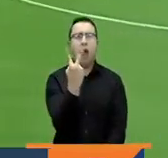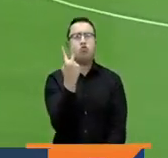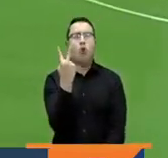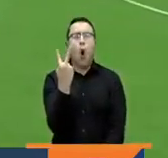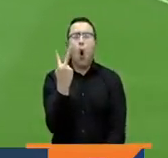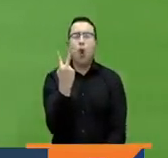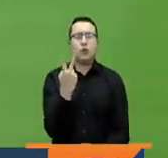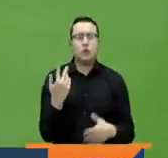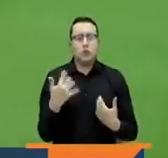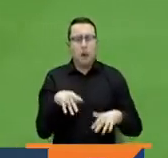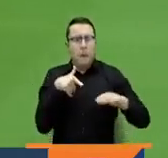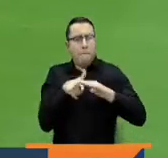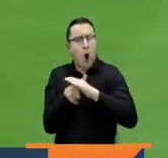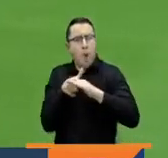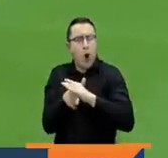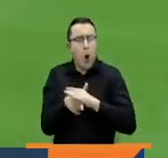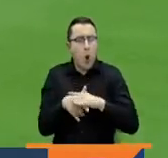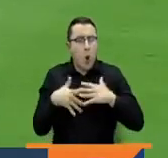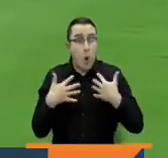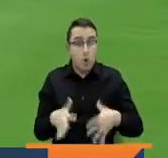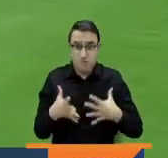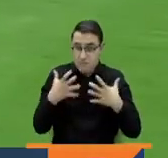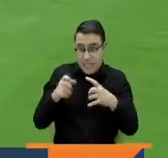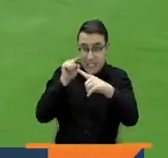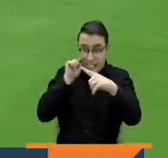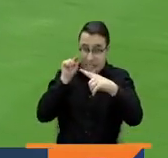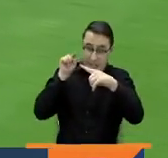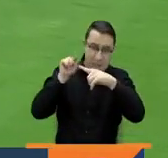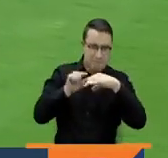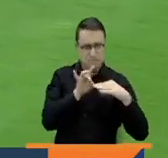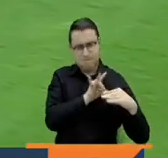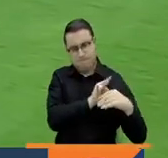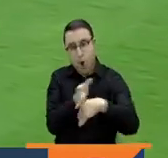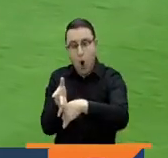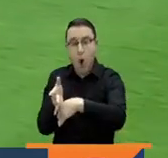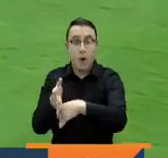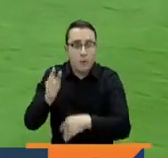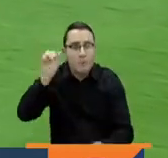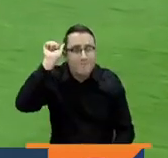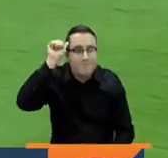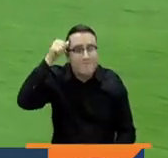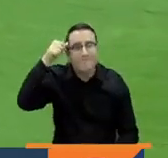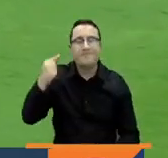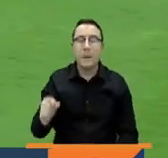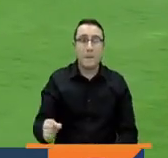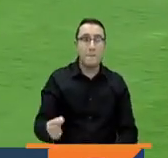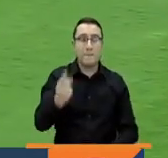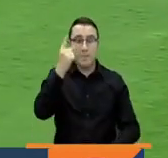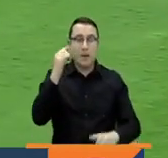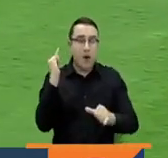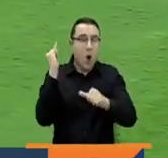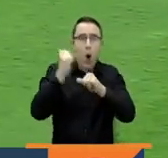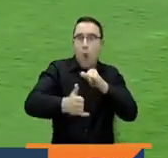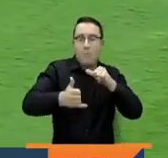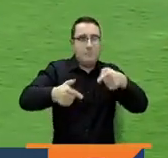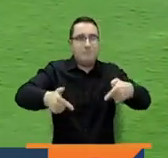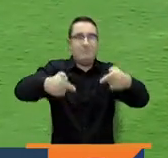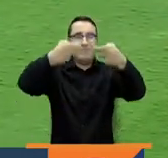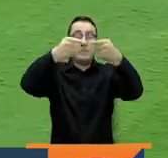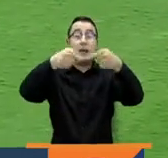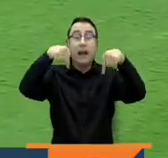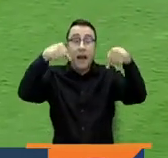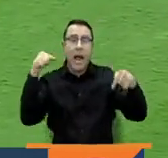a favor. Definitivamente se querían ir por ese triunfo. Recordemos que este es el primer partido de la gran final y aquí Santa Fe